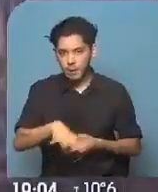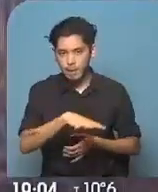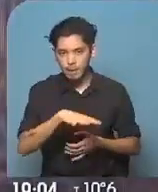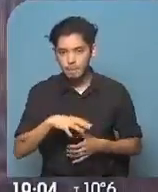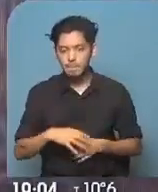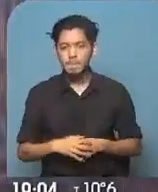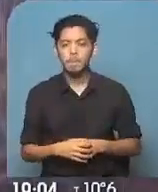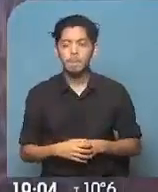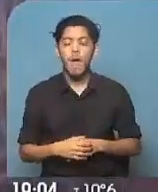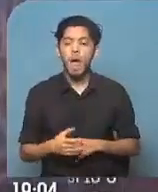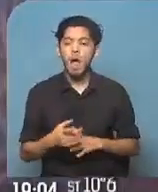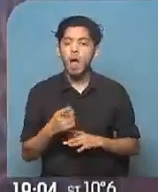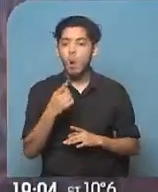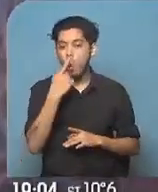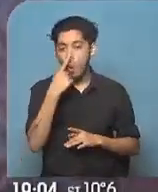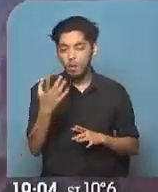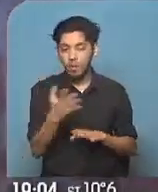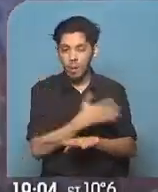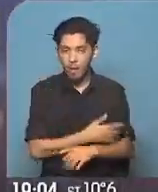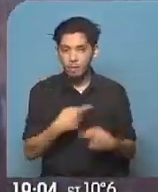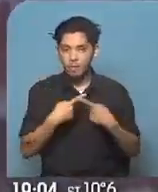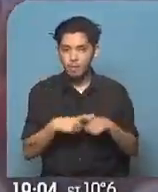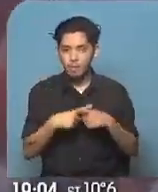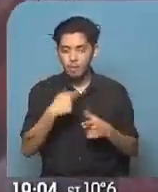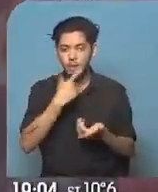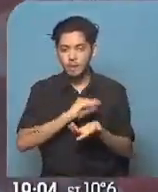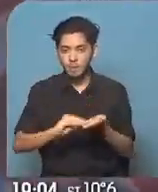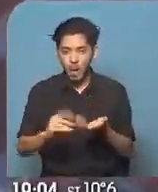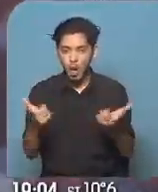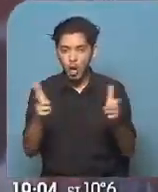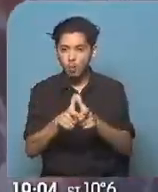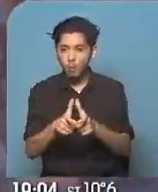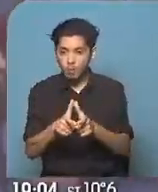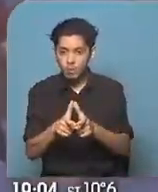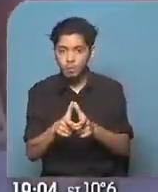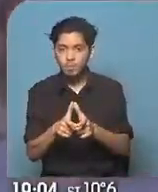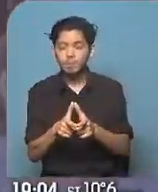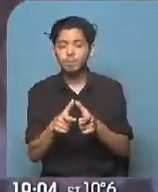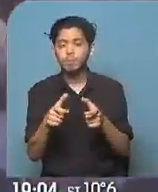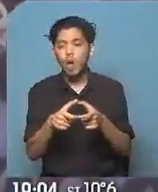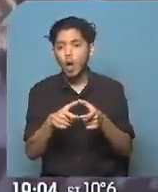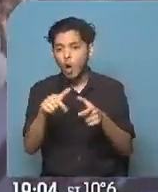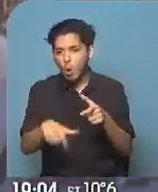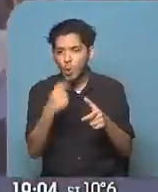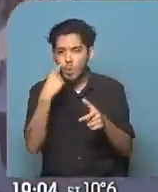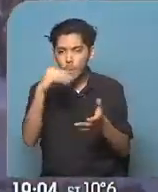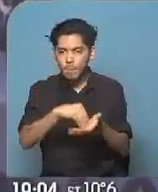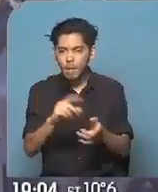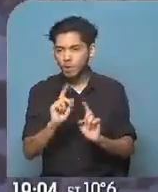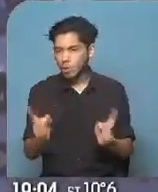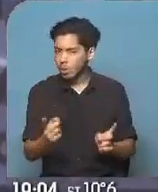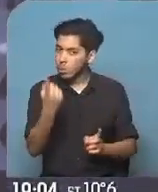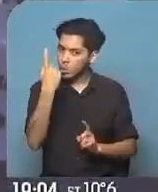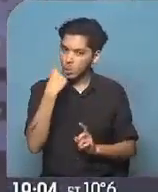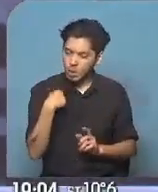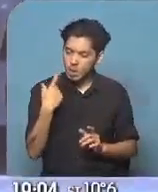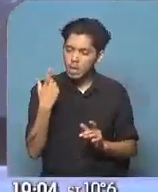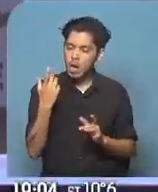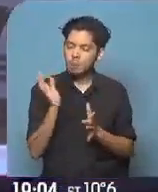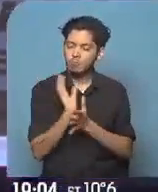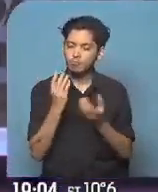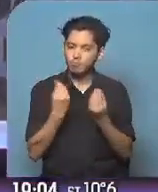ante última jornada de debate en el senado en comisiones y fue un no fue un día más al revés fue un día con mucha polémica